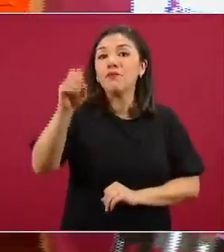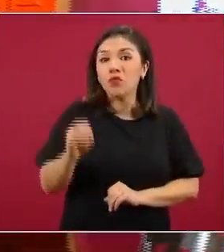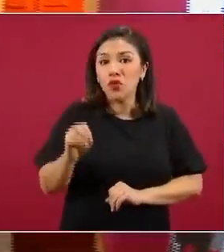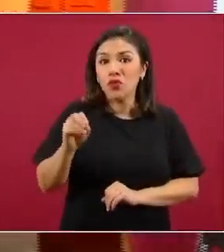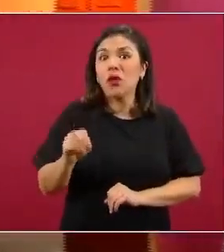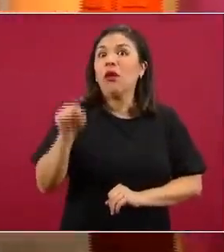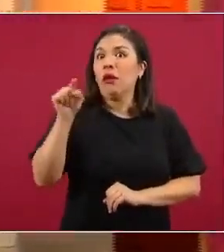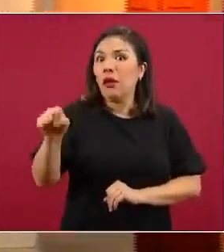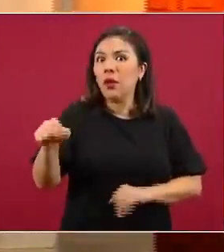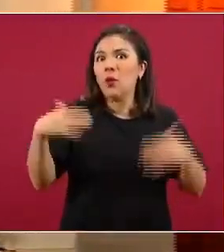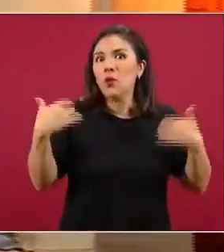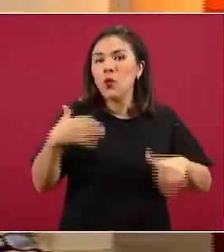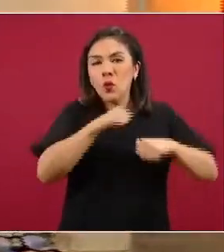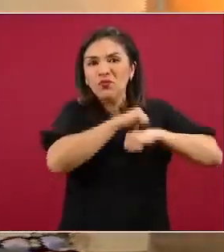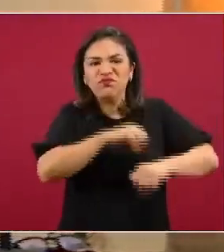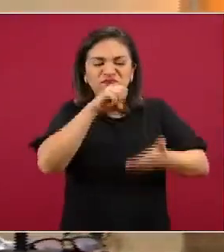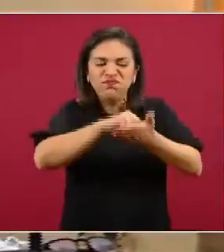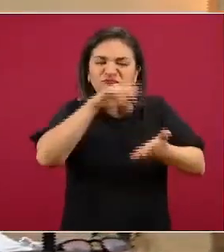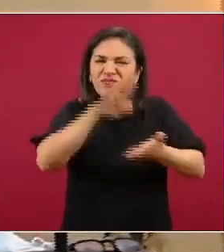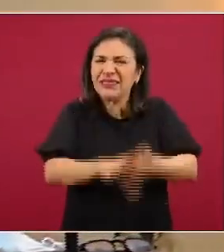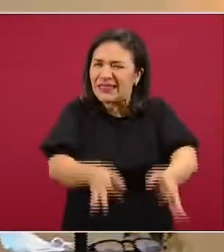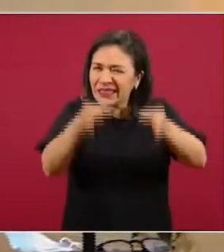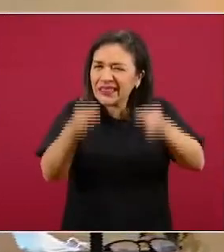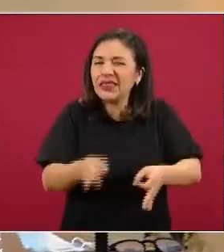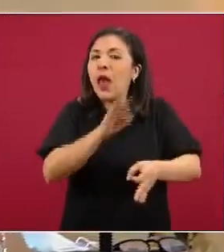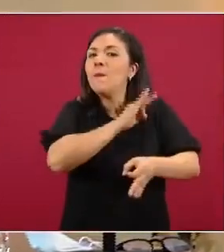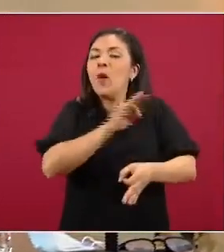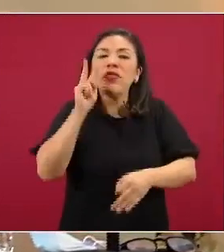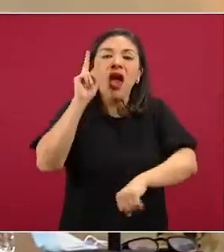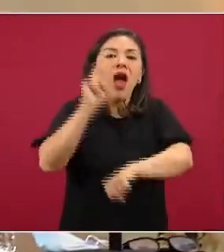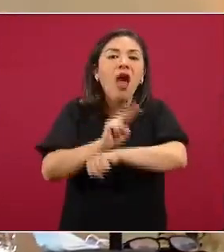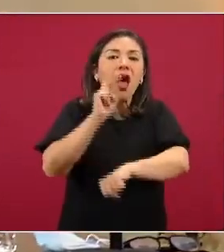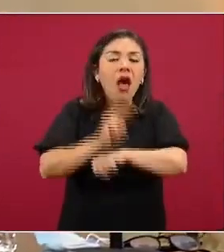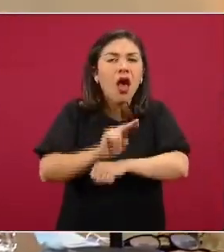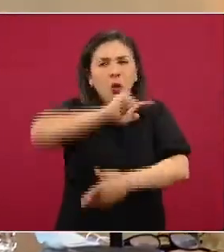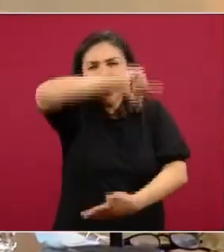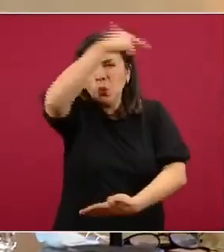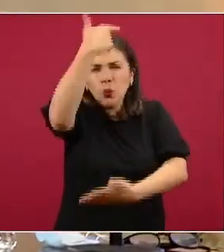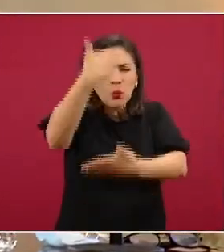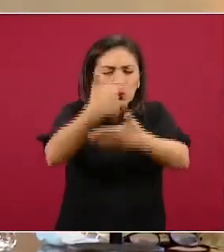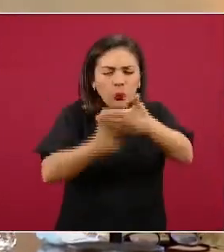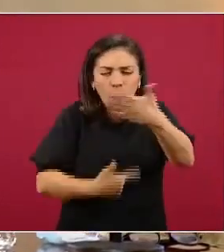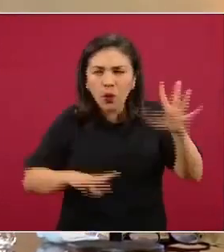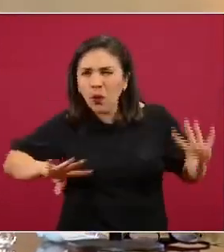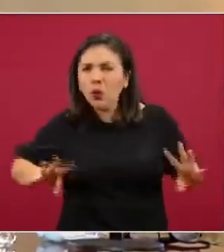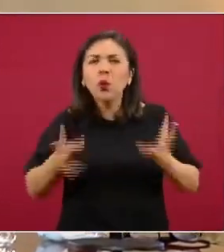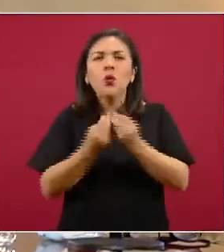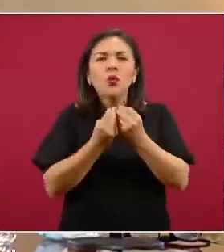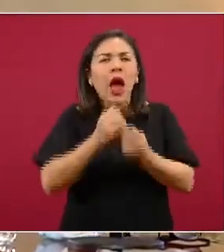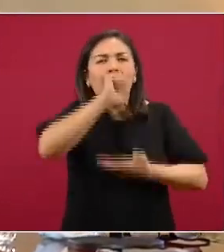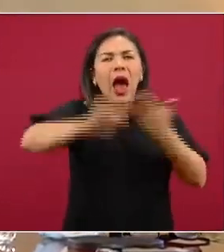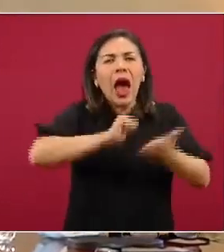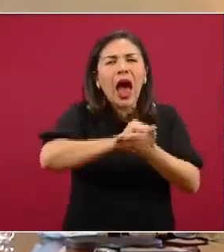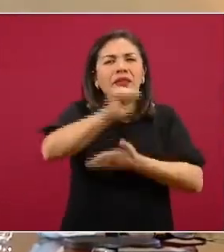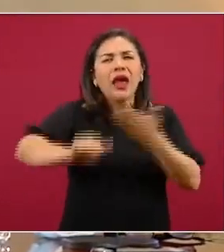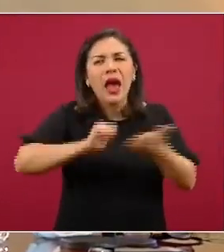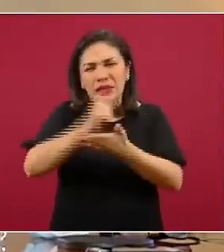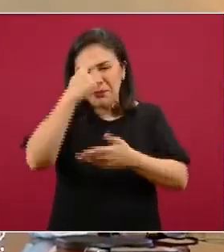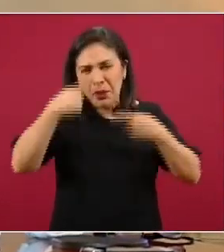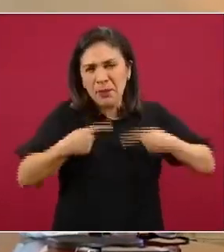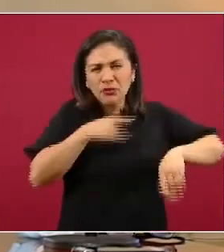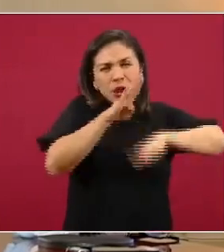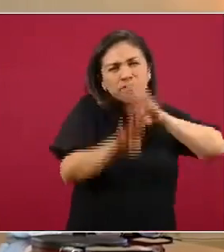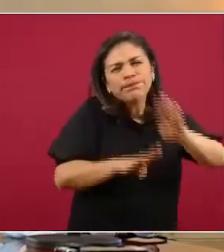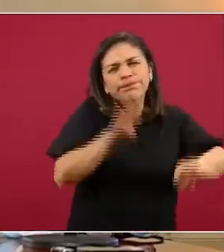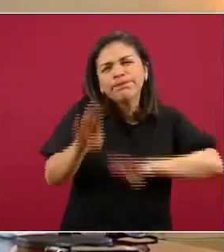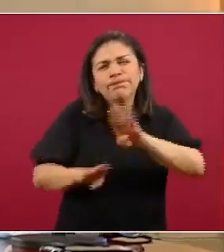tiene realmente el registro nacional que permite el registrar registrar todas las actas de defunción de cada